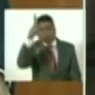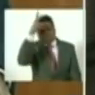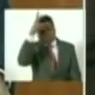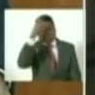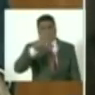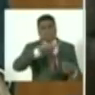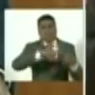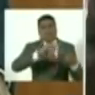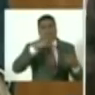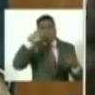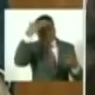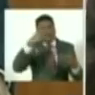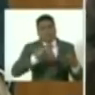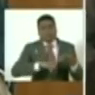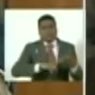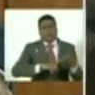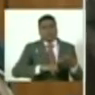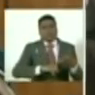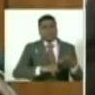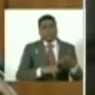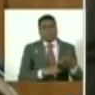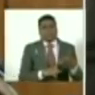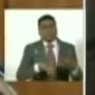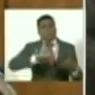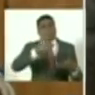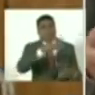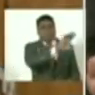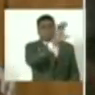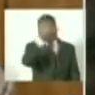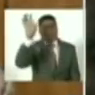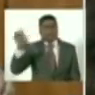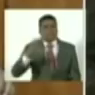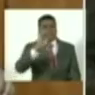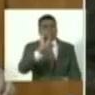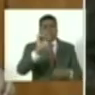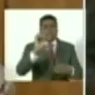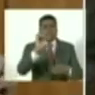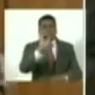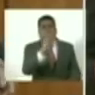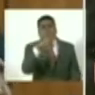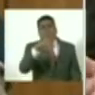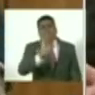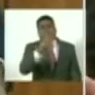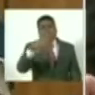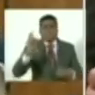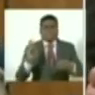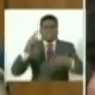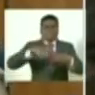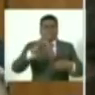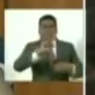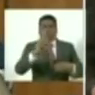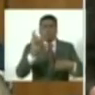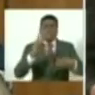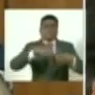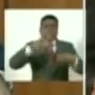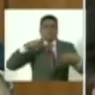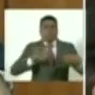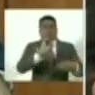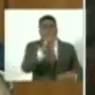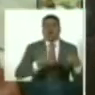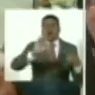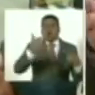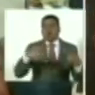veces están deprimidos porque los problemas que existen en el país y que no ha creado el presidente, que no ha creado la